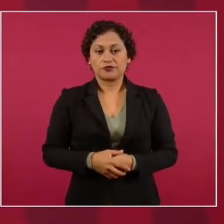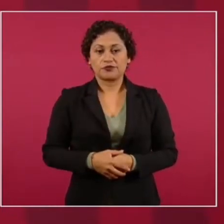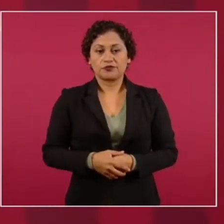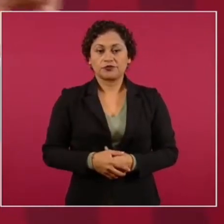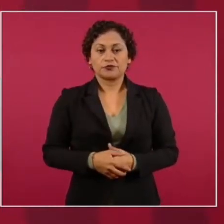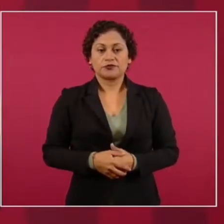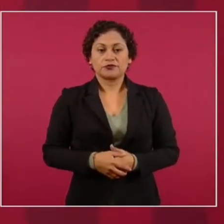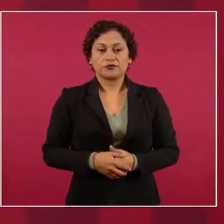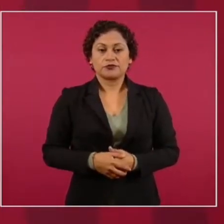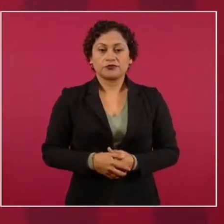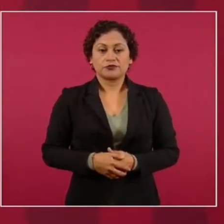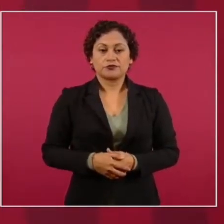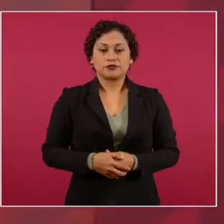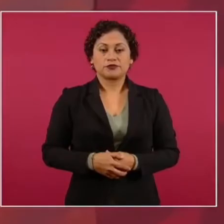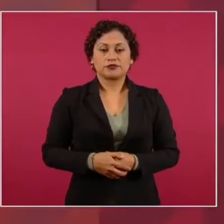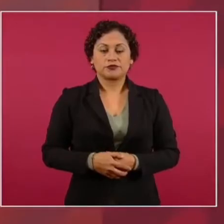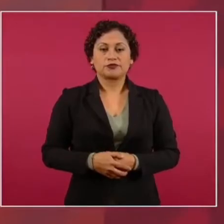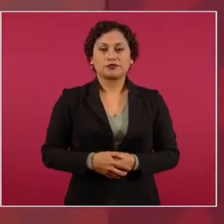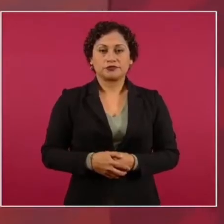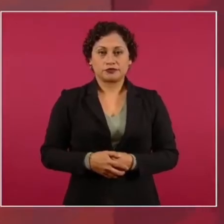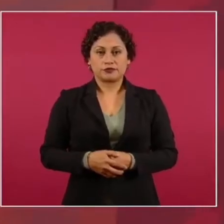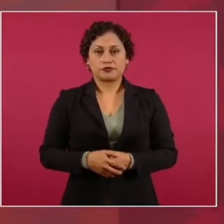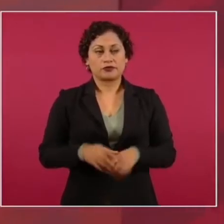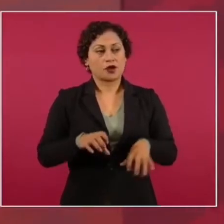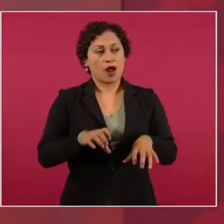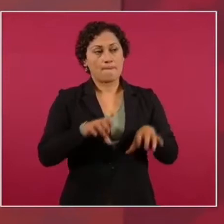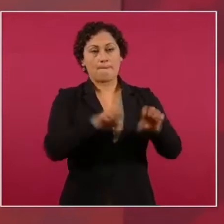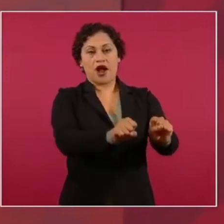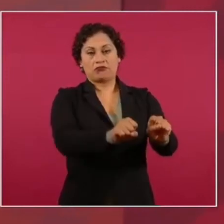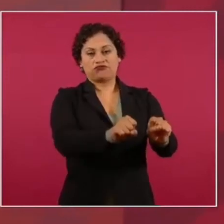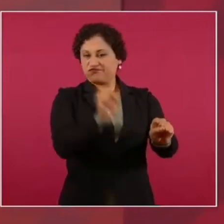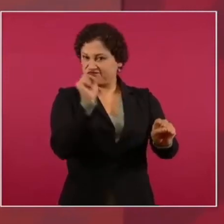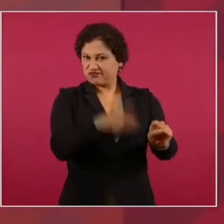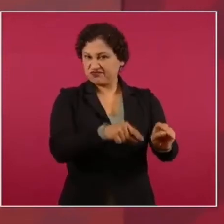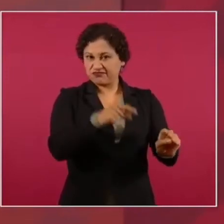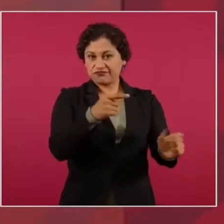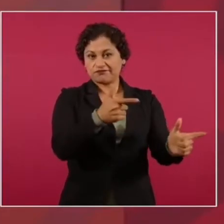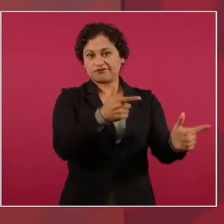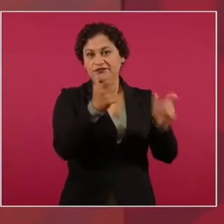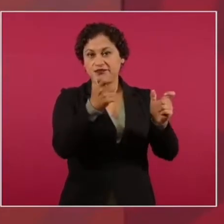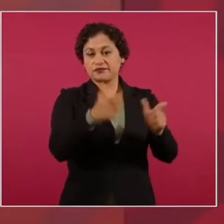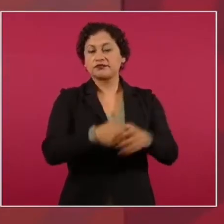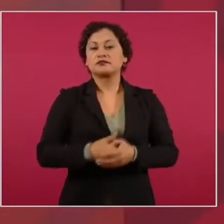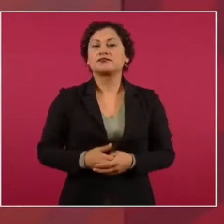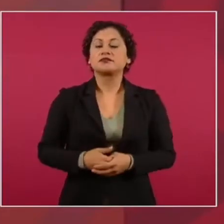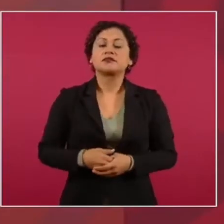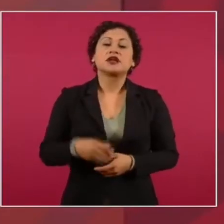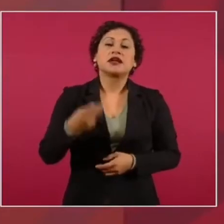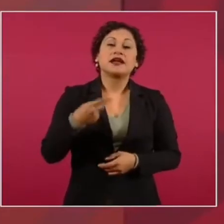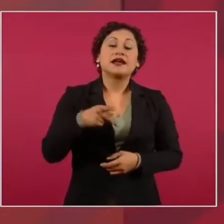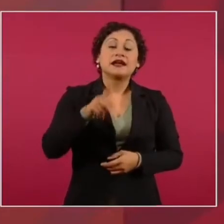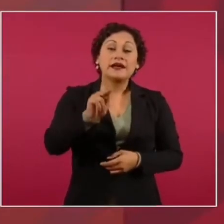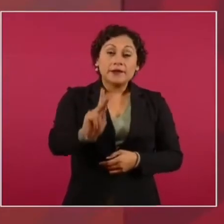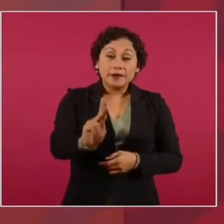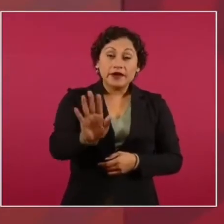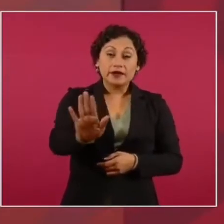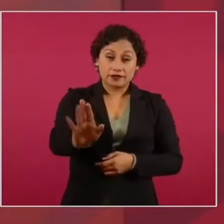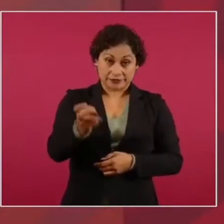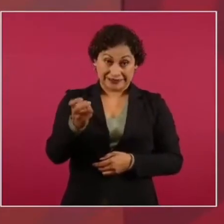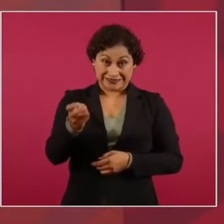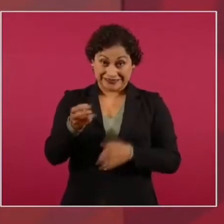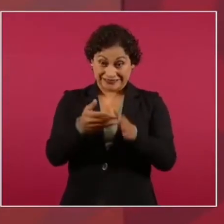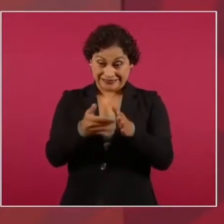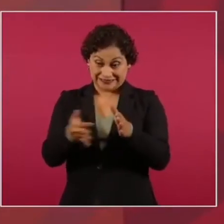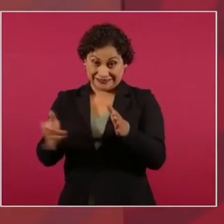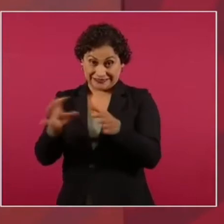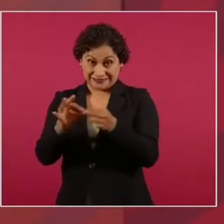Lo aprendieron en su hacienda y lo fusilaron ahí. En otro tema, pero en presidente, ese entonces, antes de eso, fíjese,